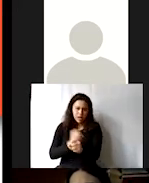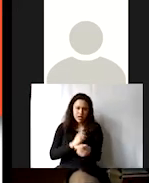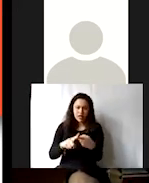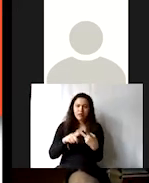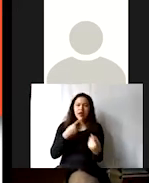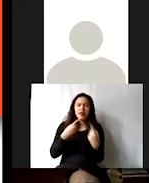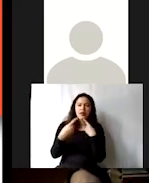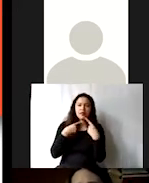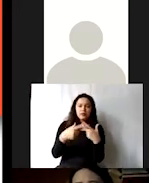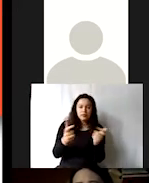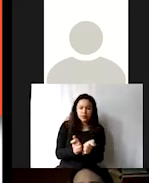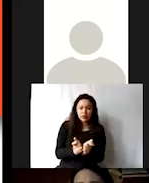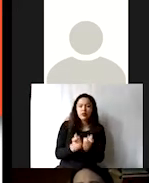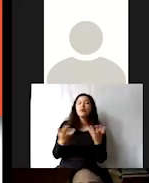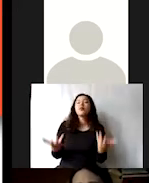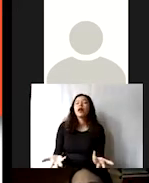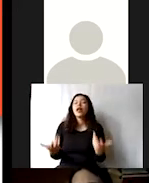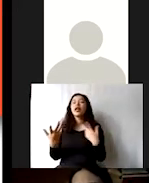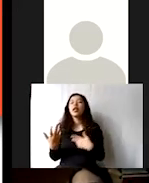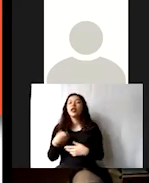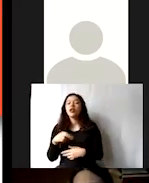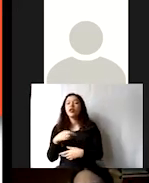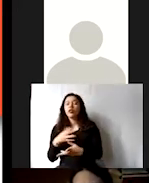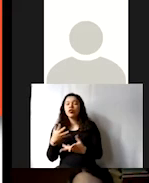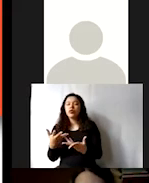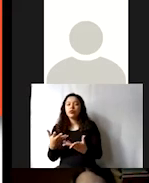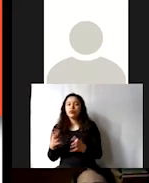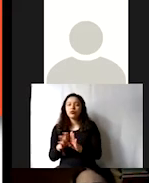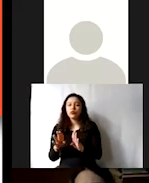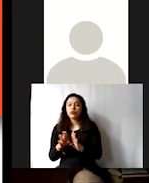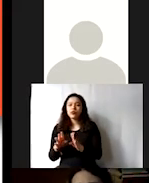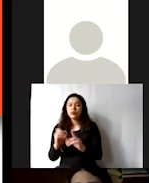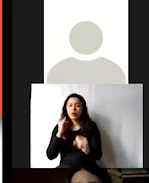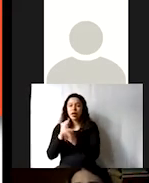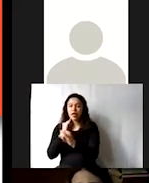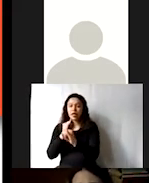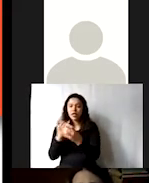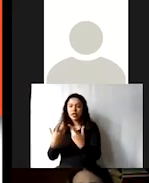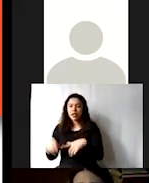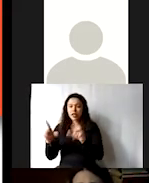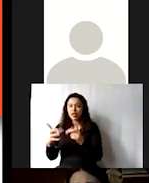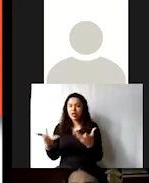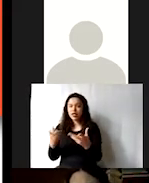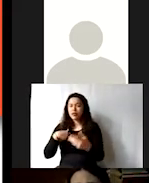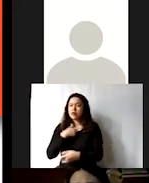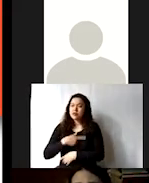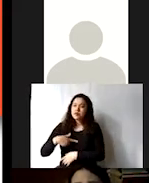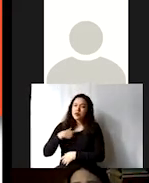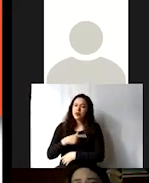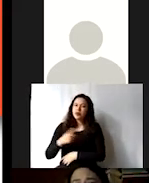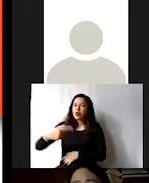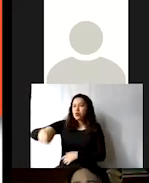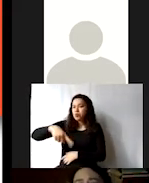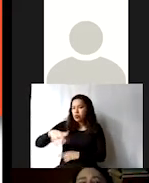en grupo como en hacer algunos aspectos en línea con unas plataformas que sí me gustaría más que entre ustedes